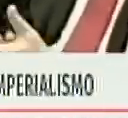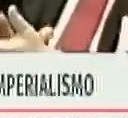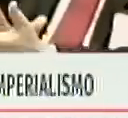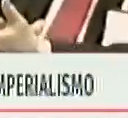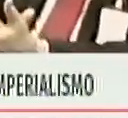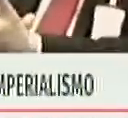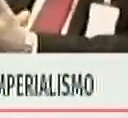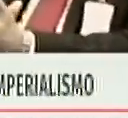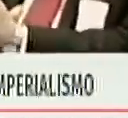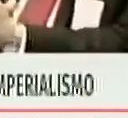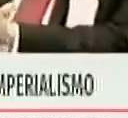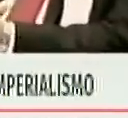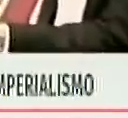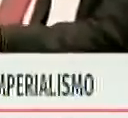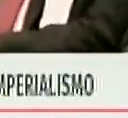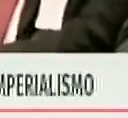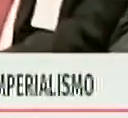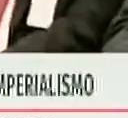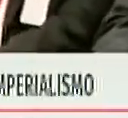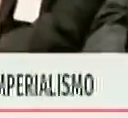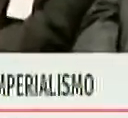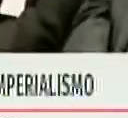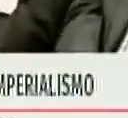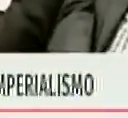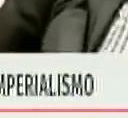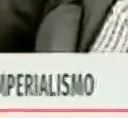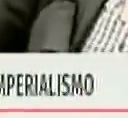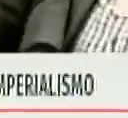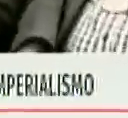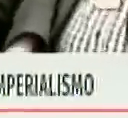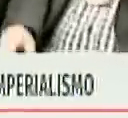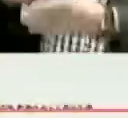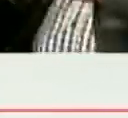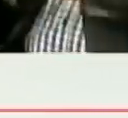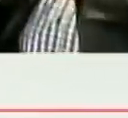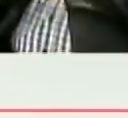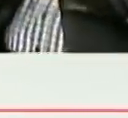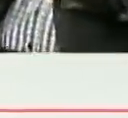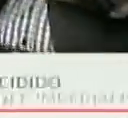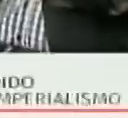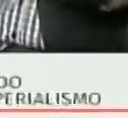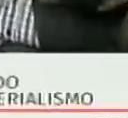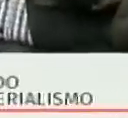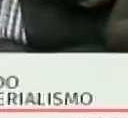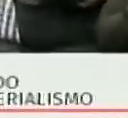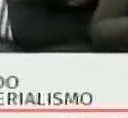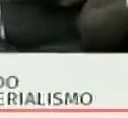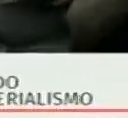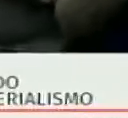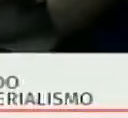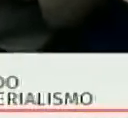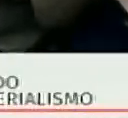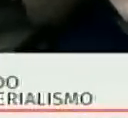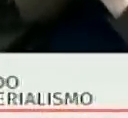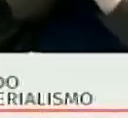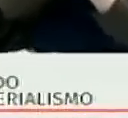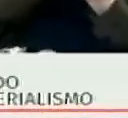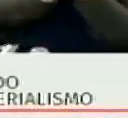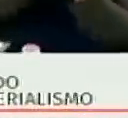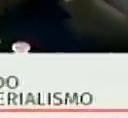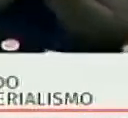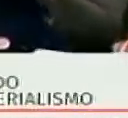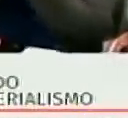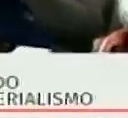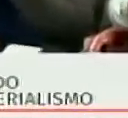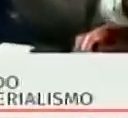al embajador de Sarajawi, Mohamed Salenda Halevi, al embajador de San Vicente y las Granadinas, Andrés